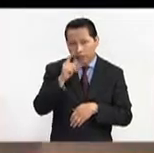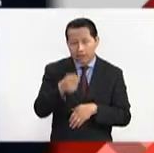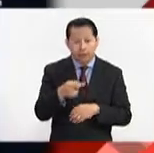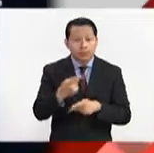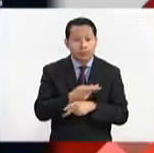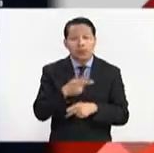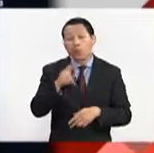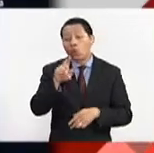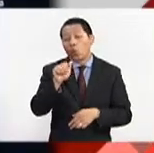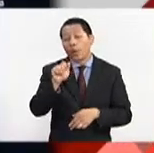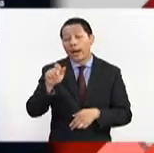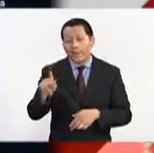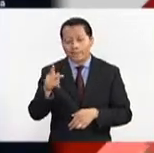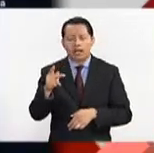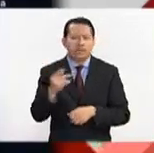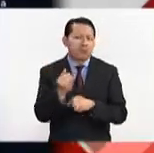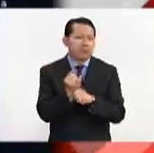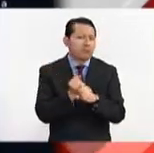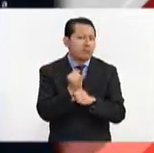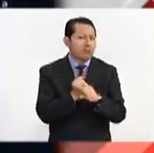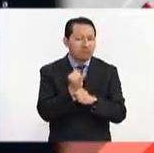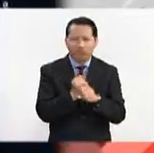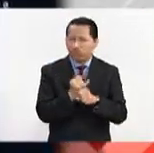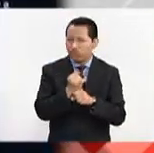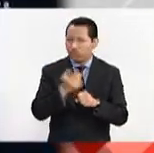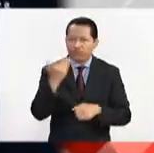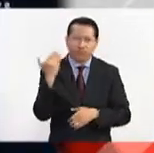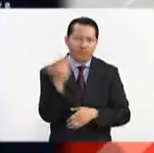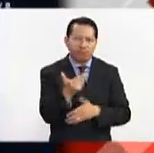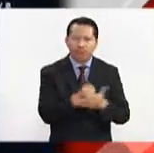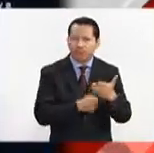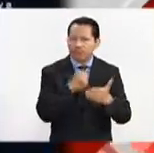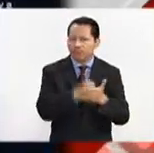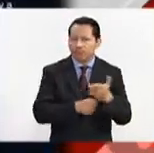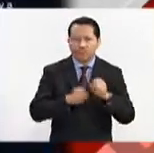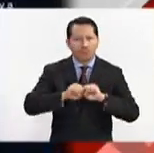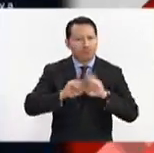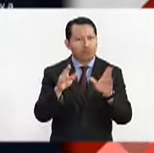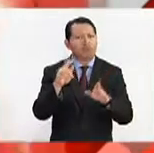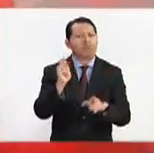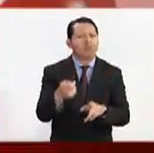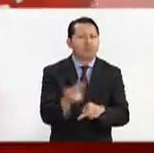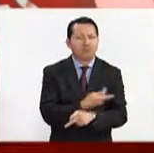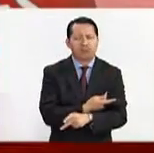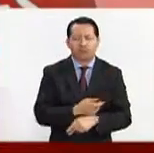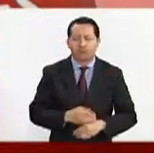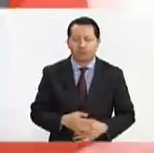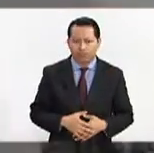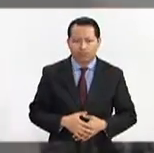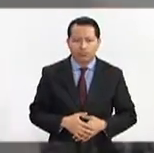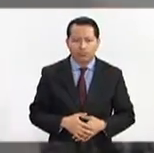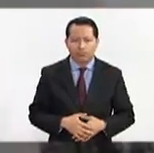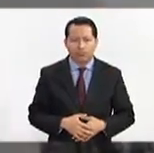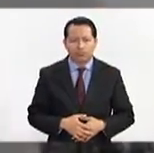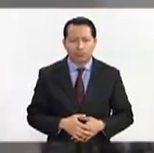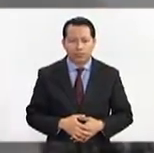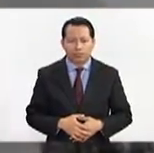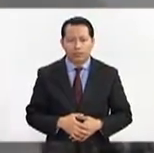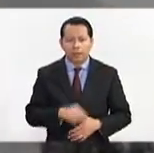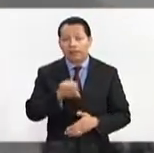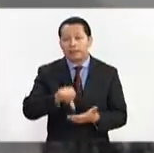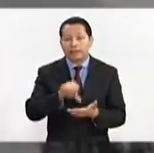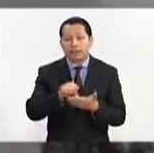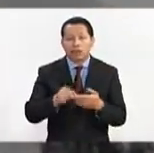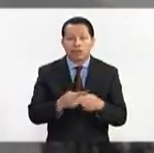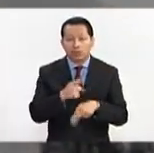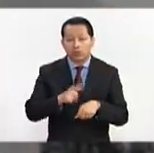la UAP exigió una investigación exhaustiva para esclarecer el asesinato de la estudiante. El Centro